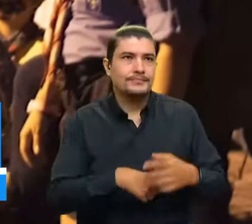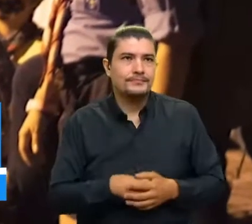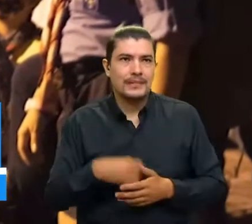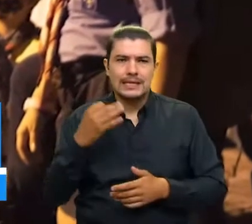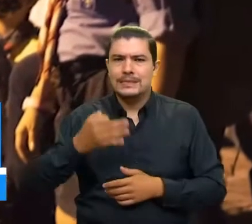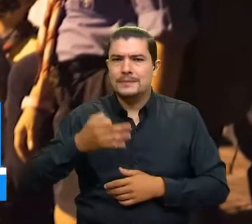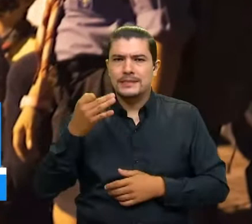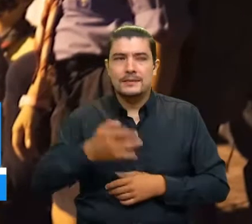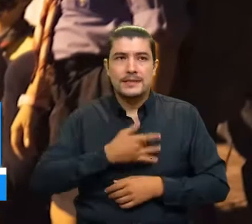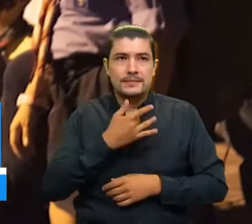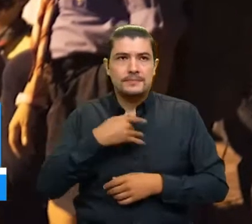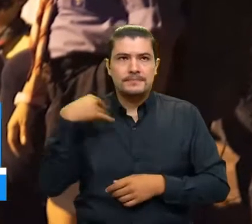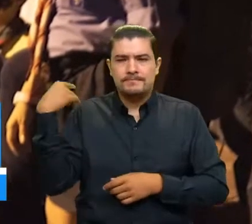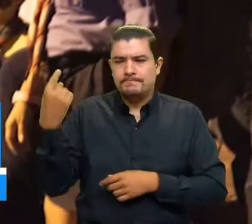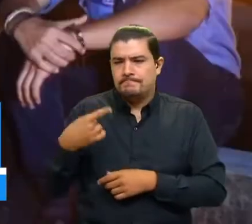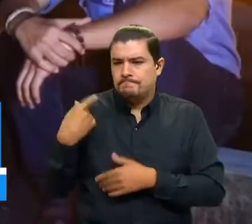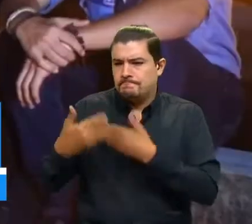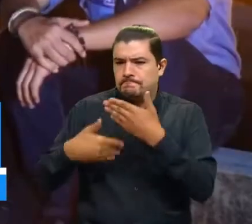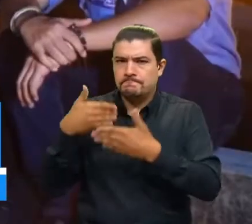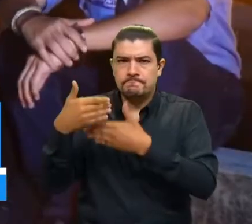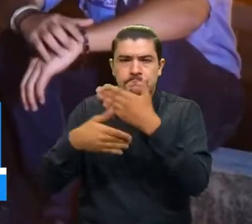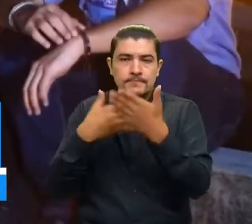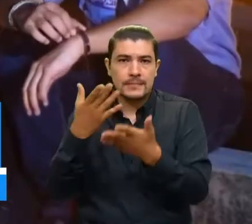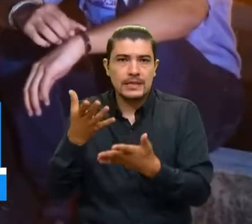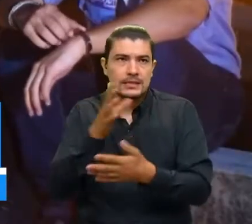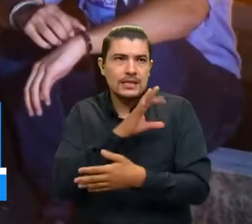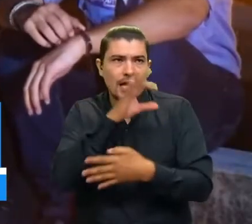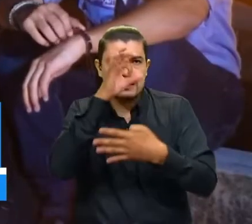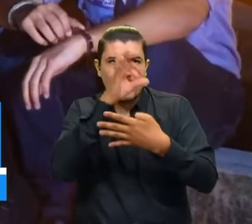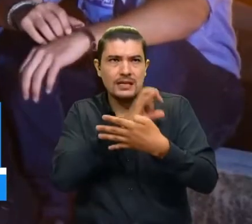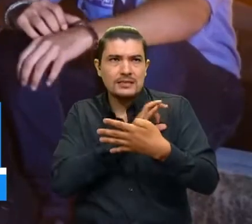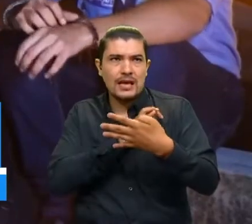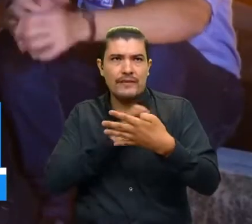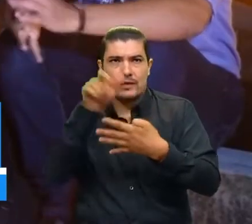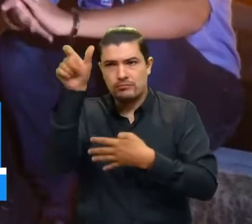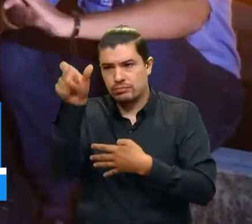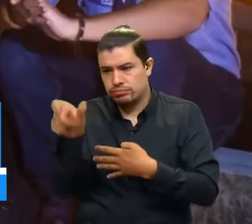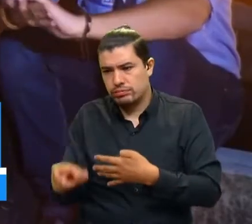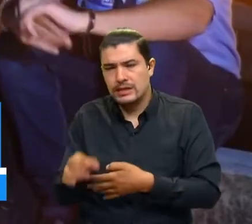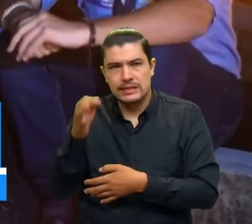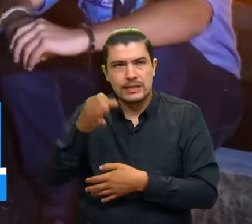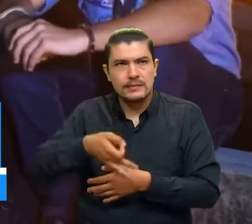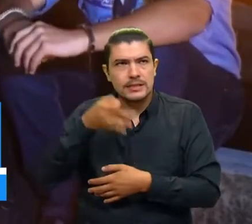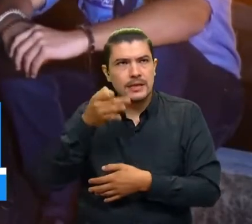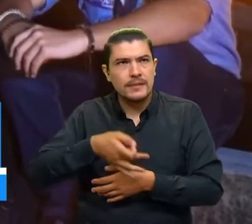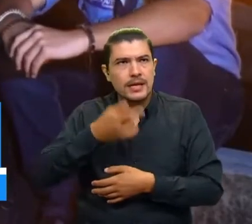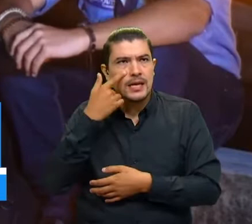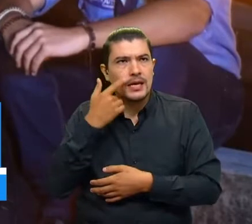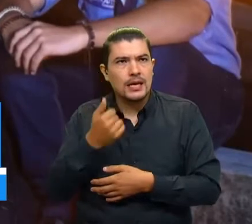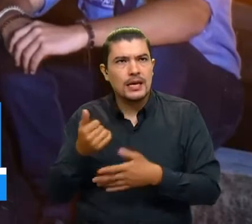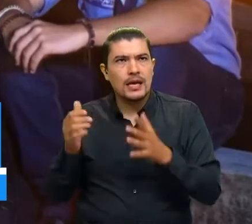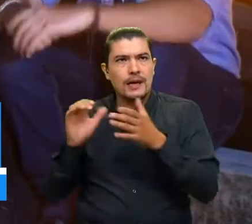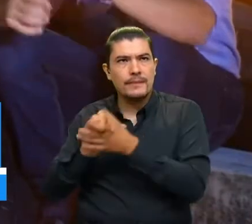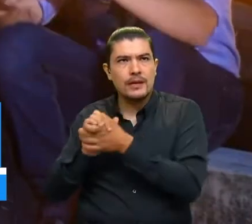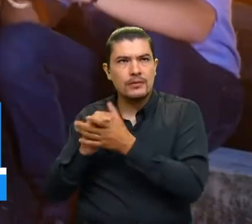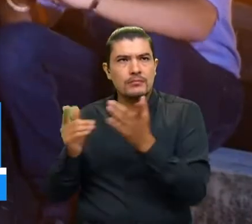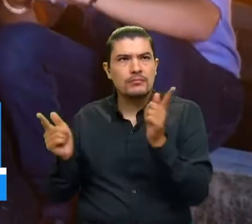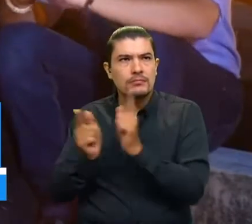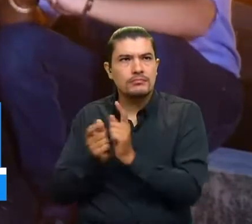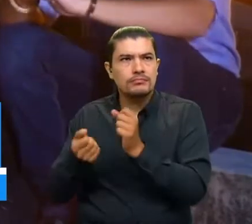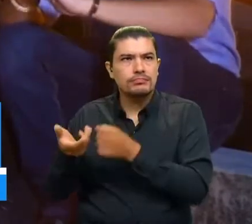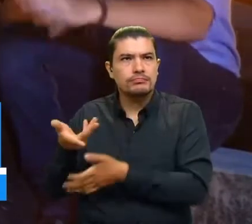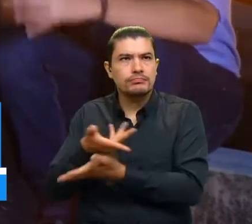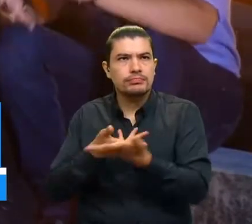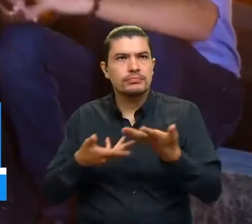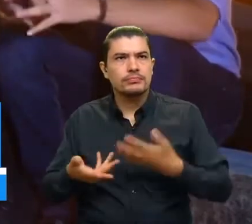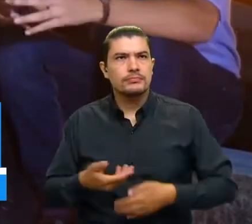vamos a estar como saliendo de cierta forma los sábados, entonces siempre es como una salida con amigos, ¿vale? Eso, y